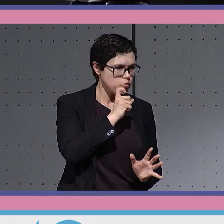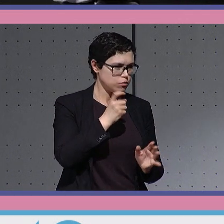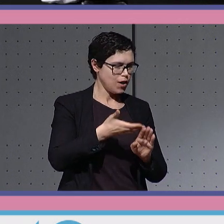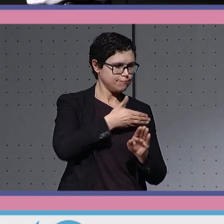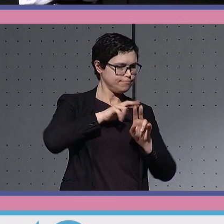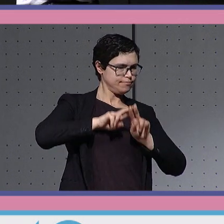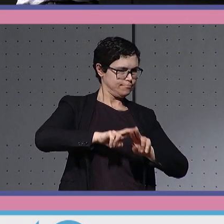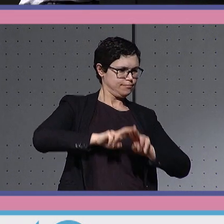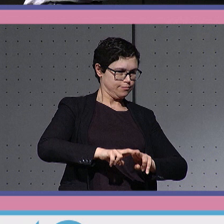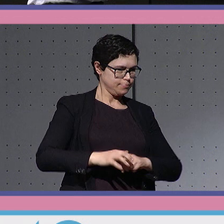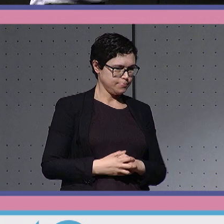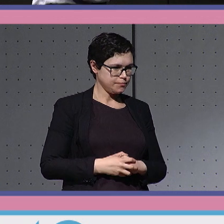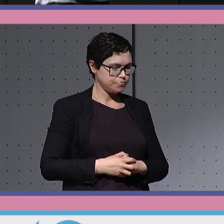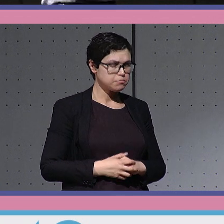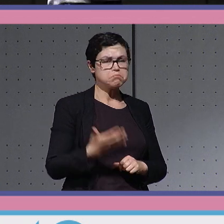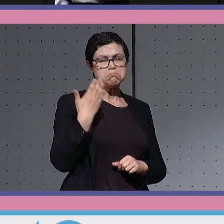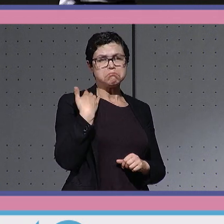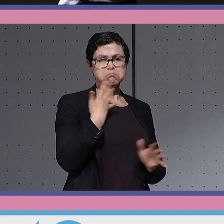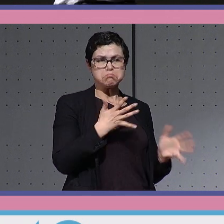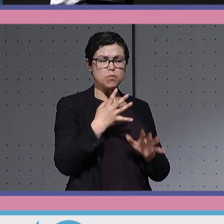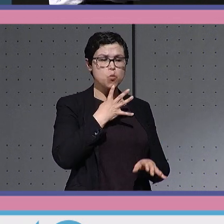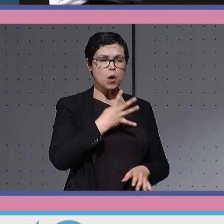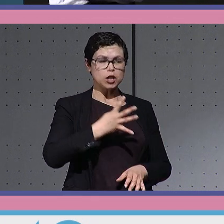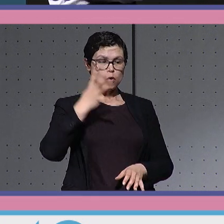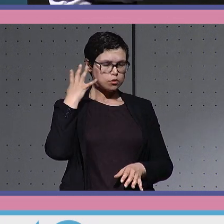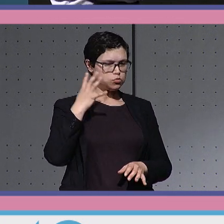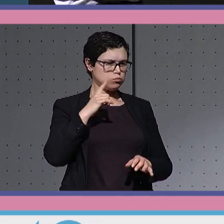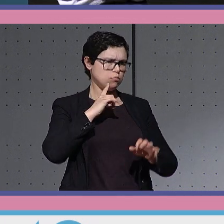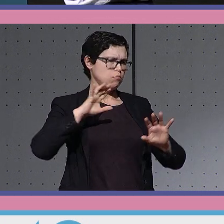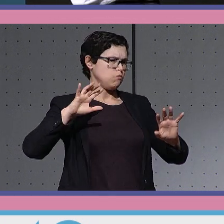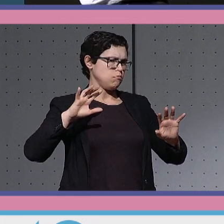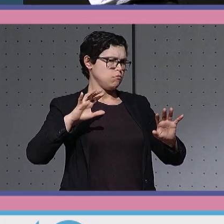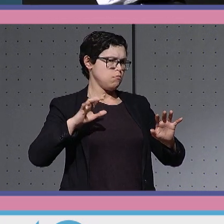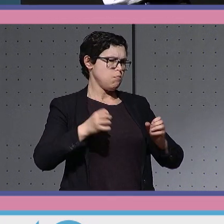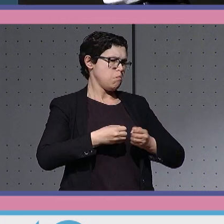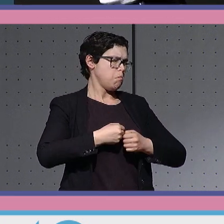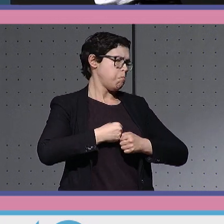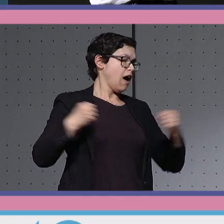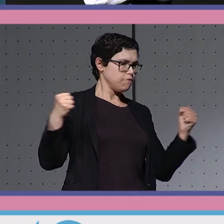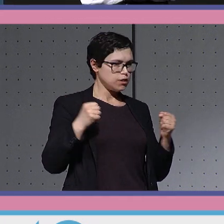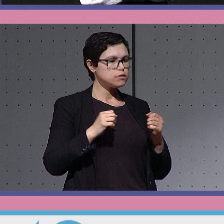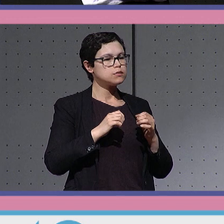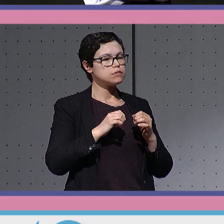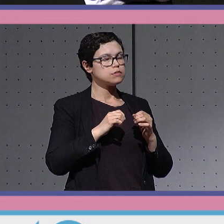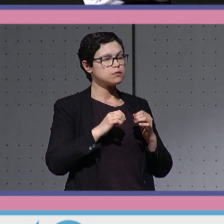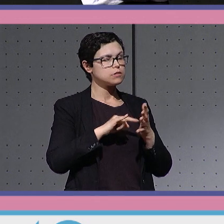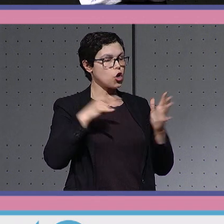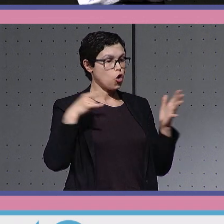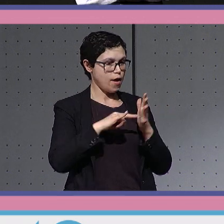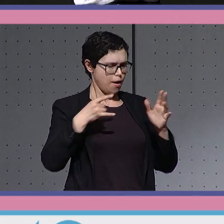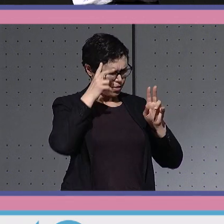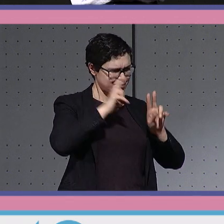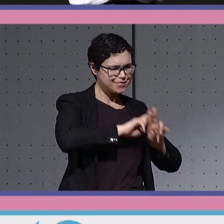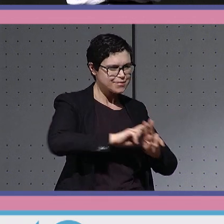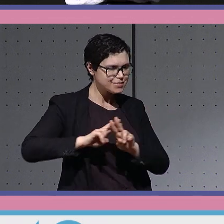Hace también poquitos años, hace unos 4 años, hubo una gran revolución tecnológica para leer las letras del libro. Hasta hace poco solo